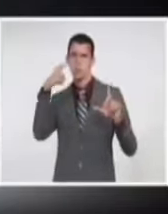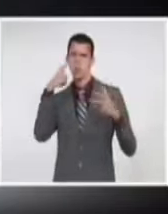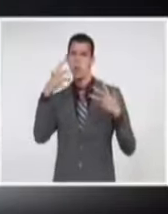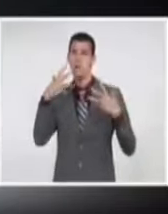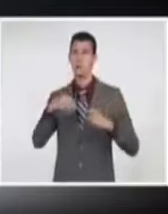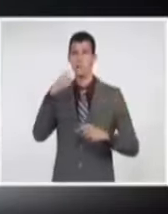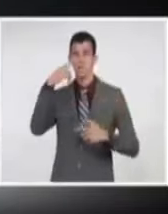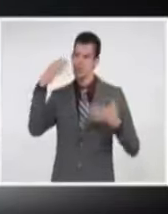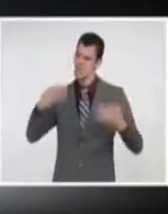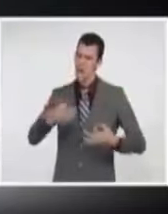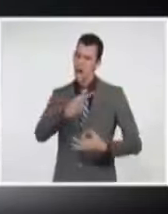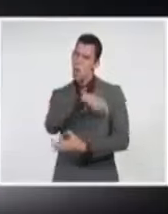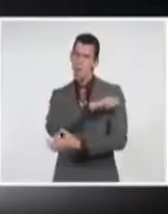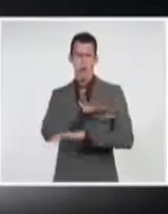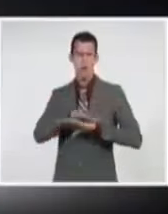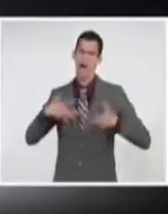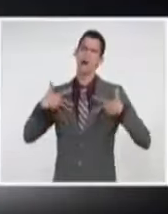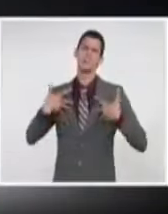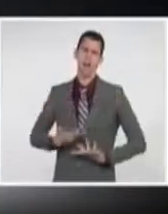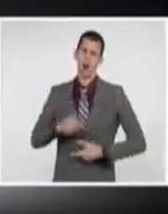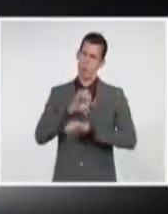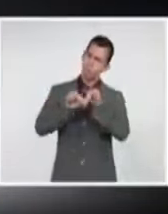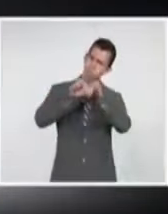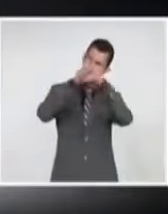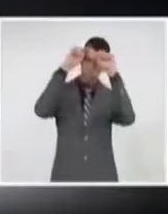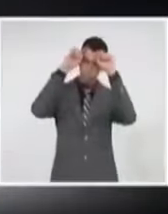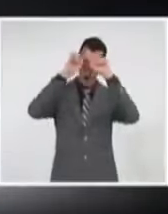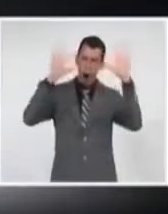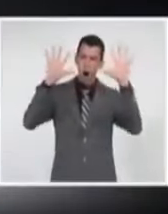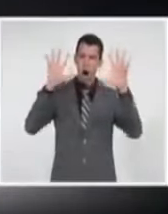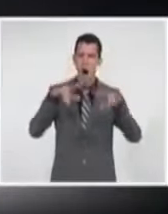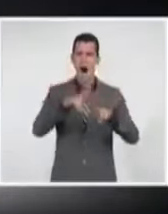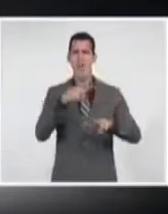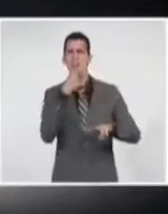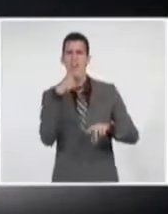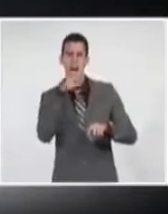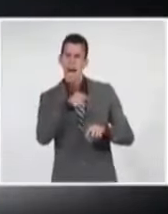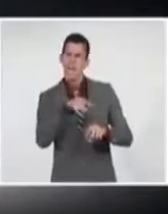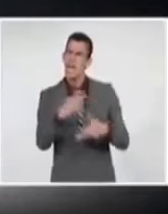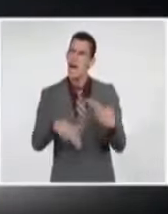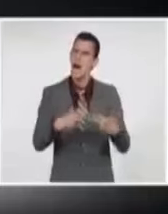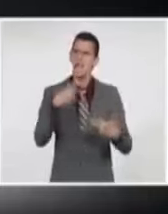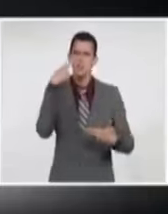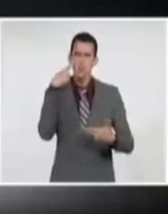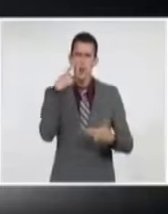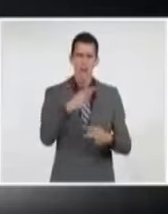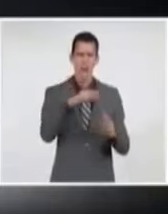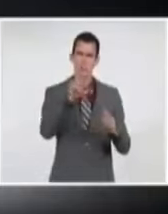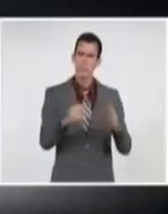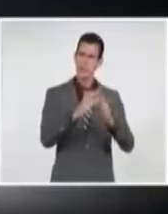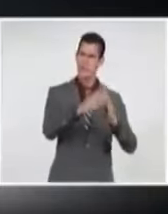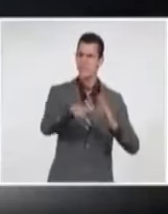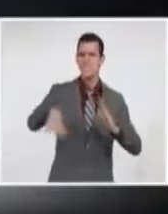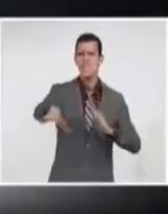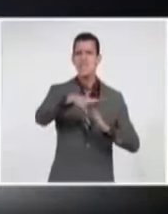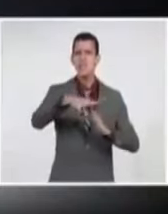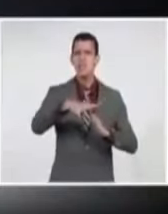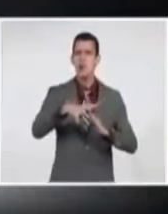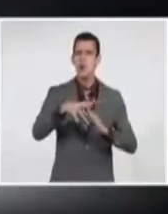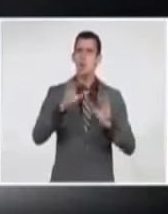pueblo que se ha lanzado a las calles ahora cenas y decenas de vecinos han forcejeado con la policía